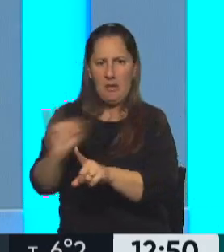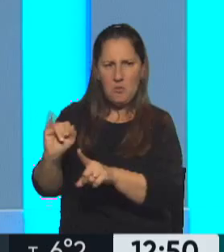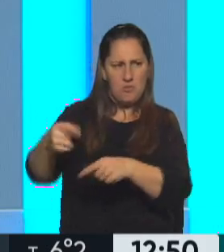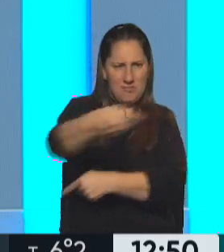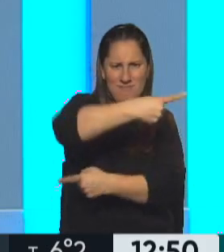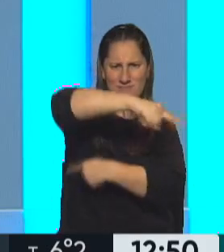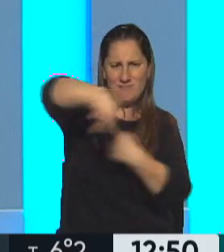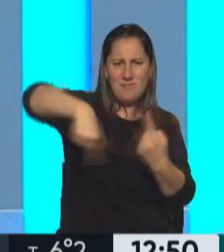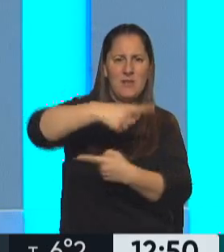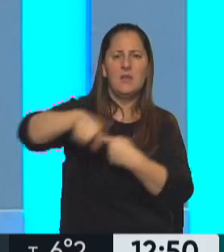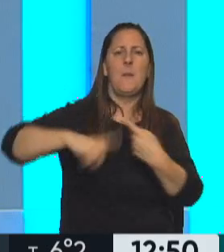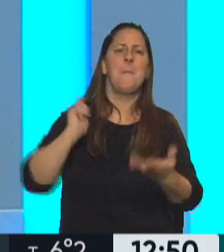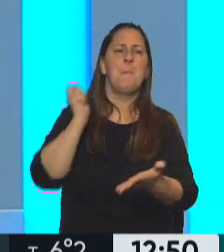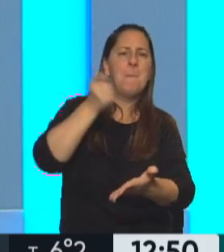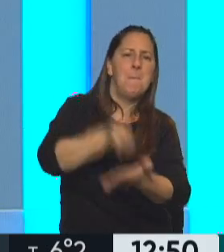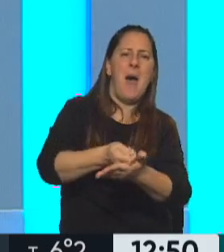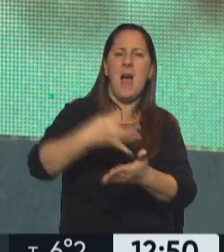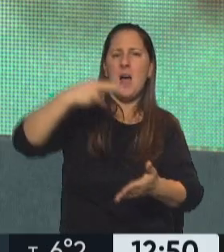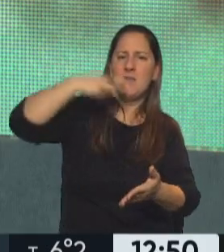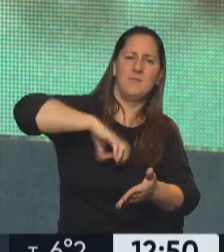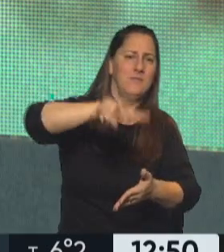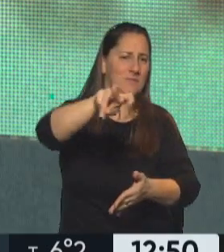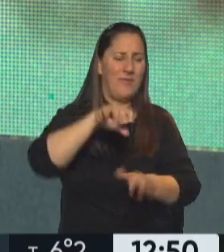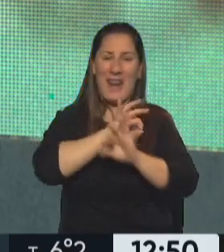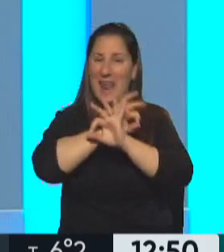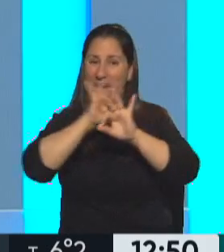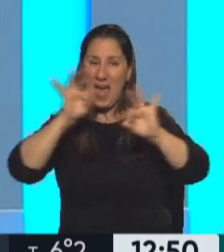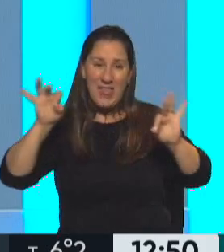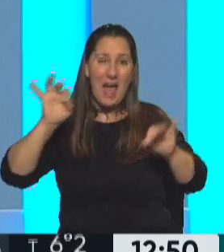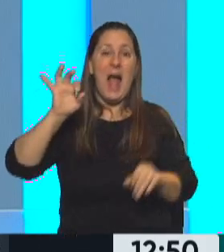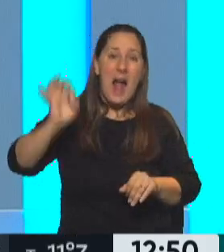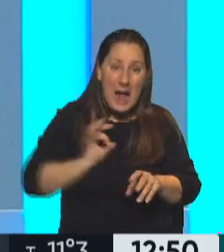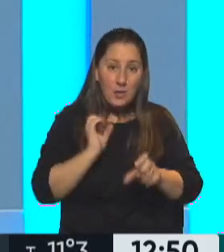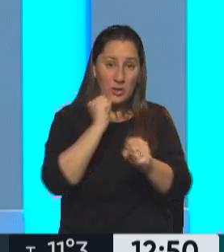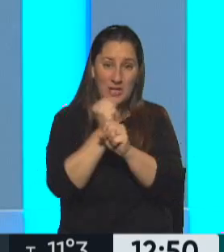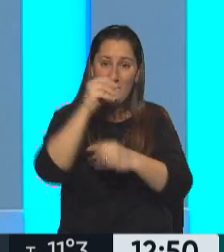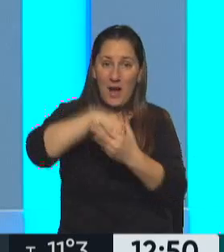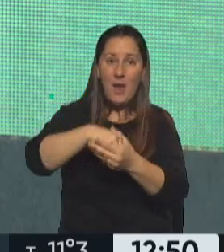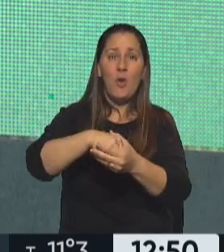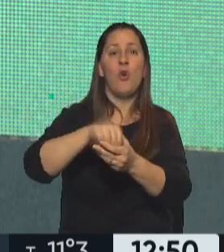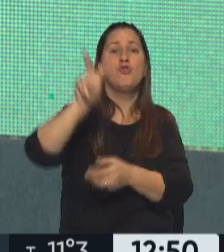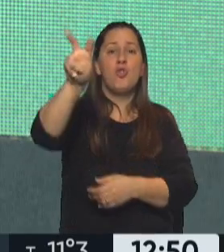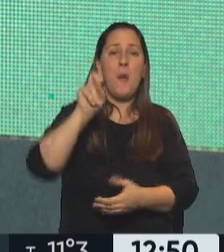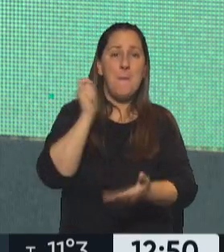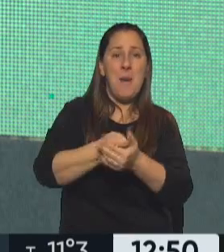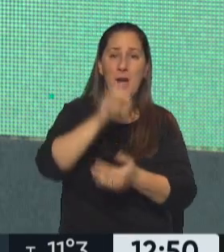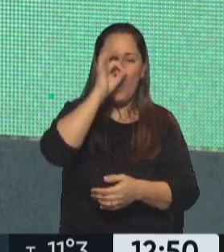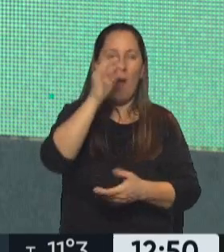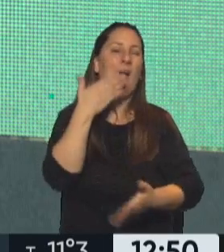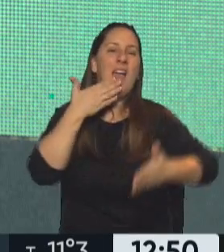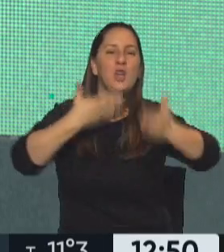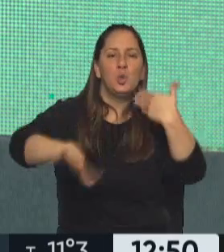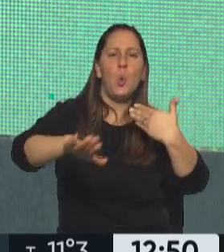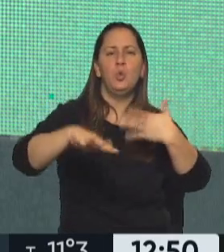terrible no recibían ningún tipo de dinero o sea Durante los años que trabajaron nunca les pagaron claro con la excusa de la formación de la